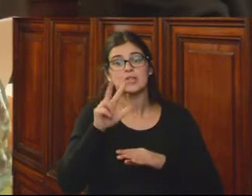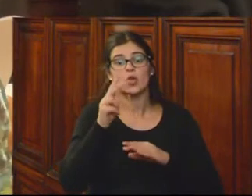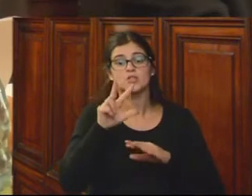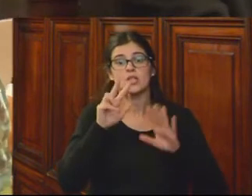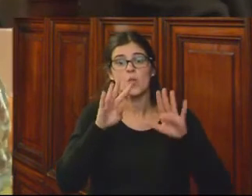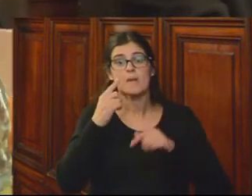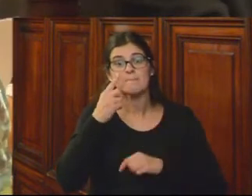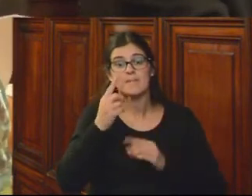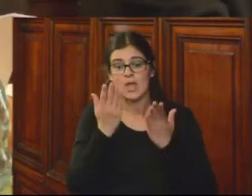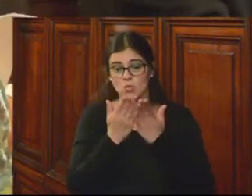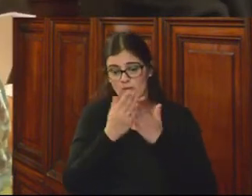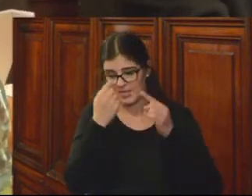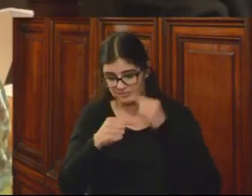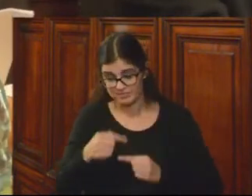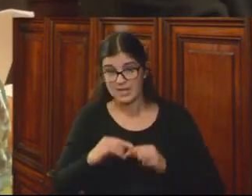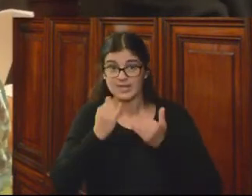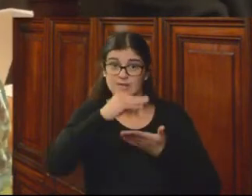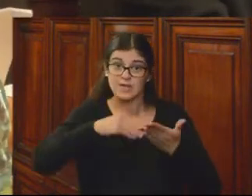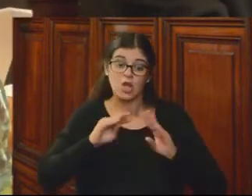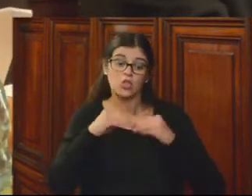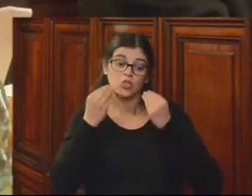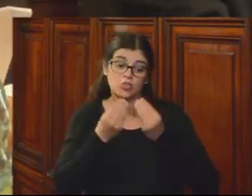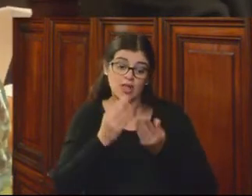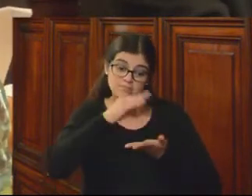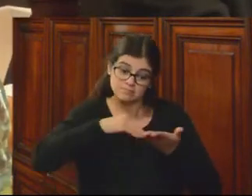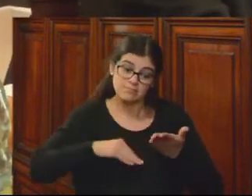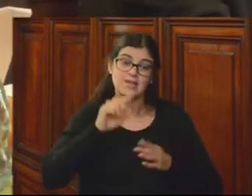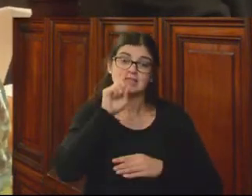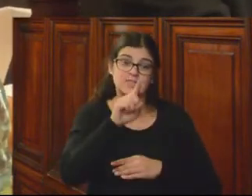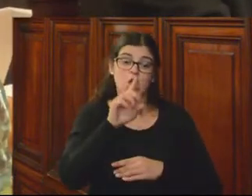2.703.489.000 estudiantes, con lo cual se mantiene una tasa bruta de matriculación de